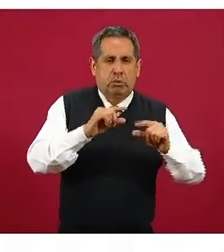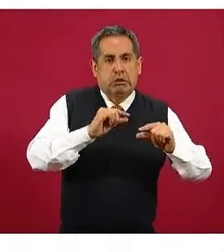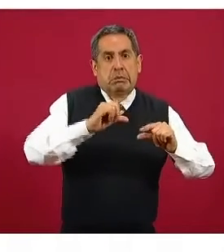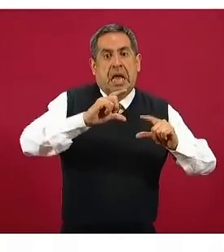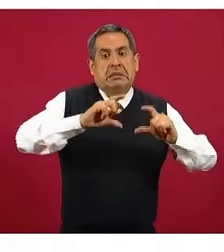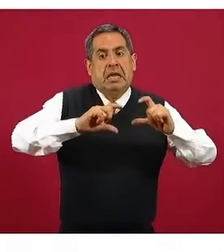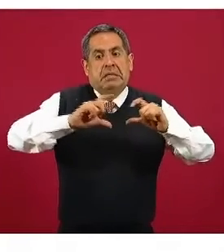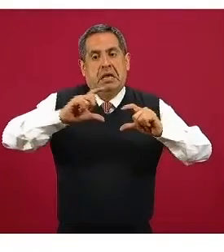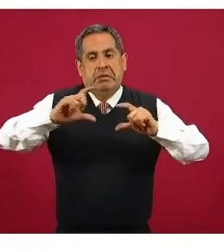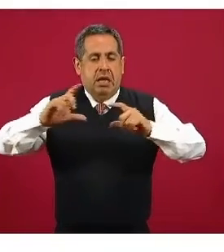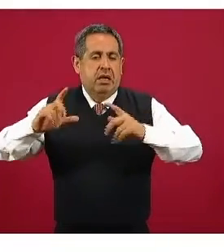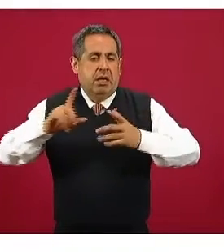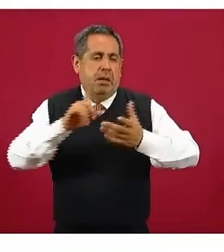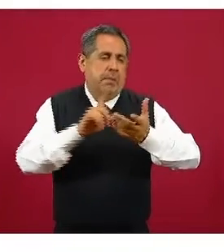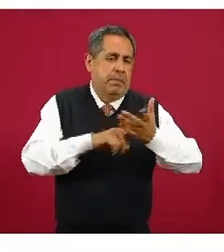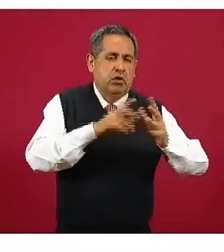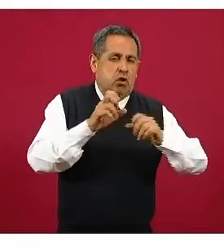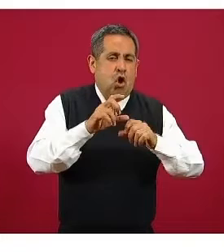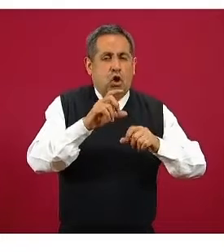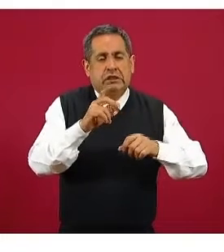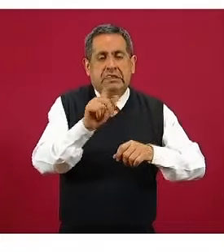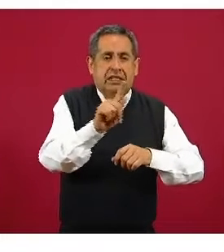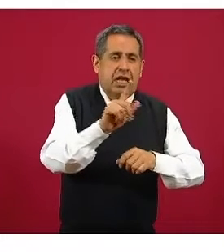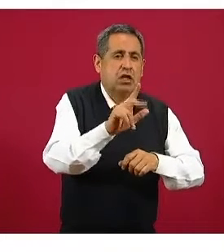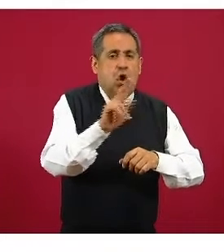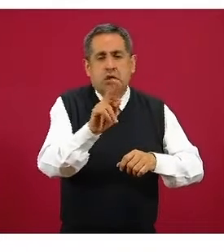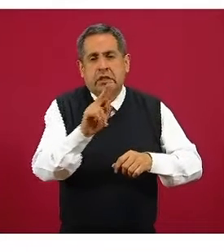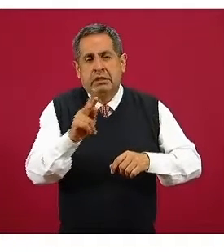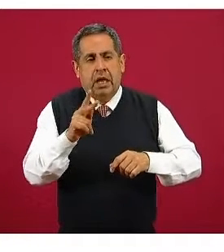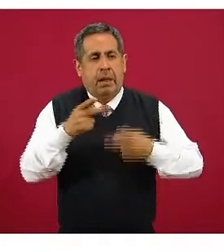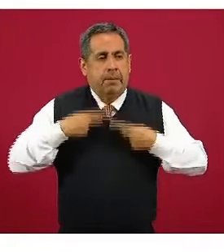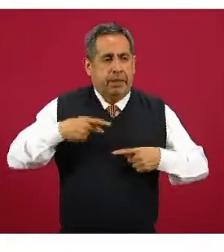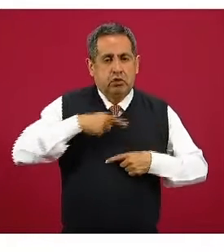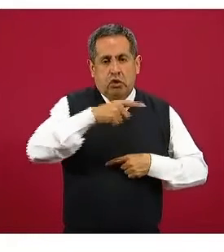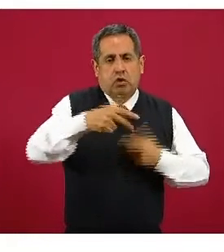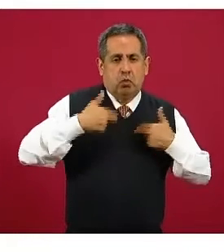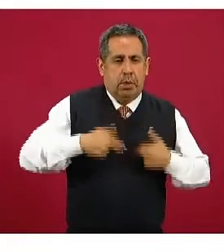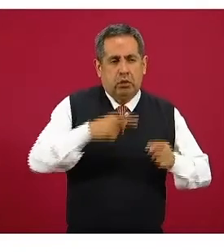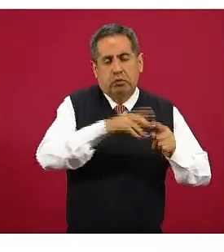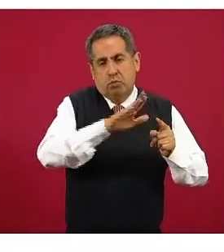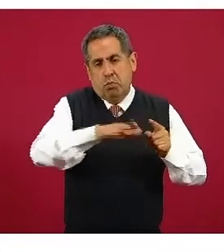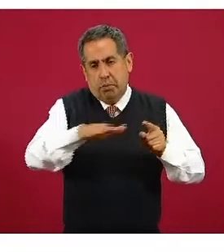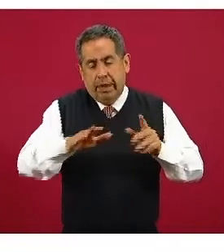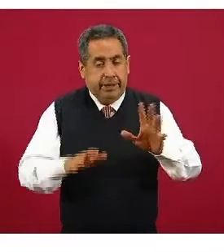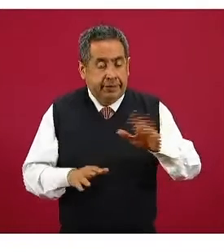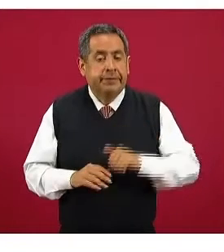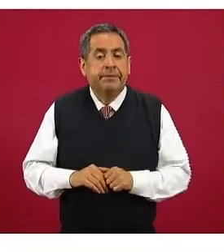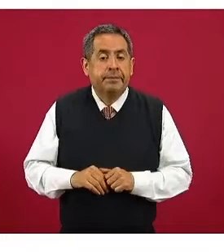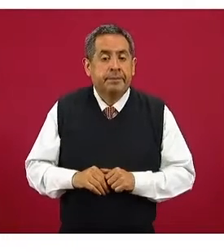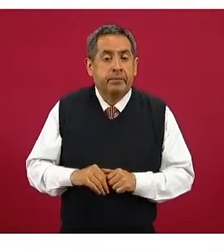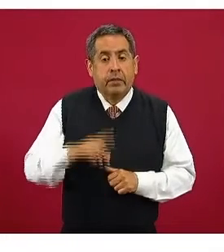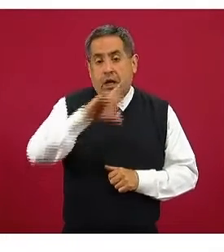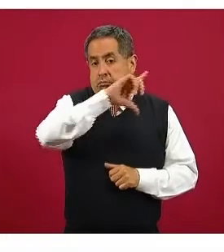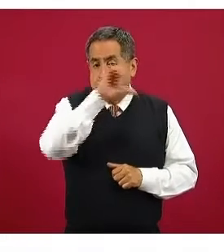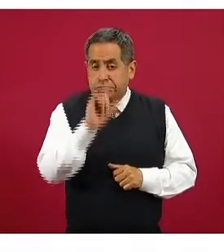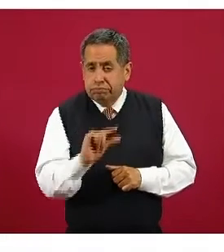eso, 70, 80 casos de rabia en humanos. Se ha logrado